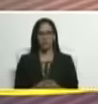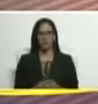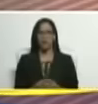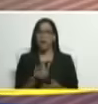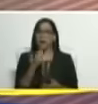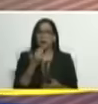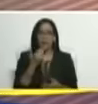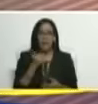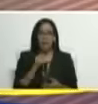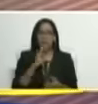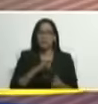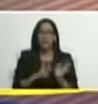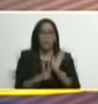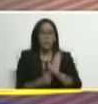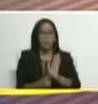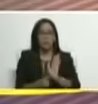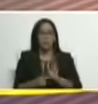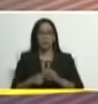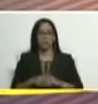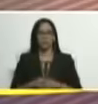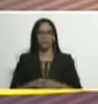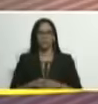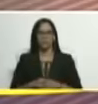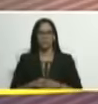Algo te estaban mostrando.